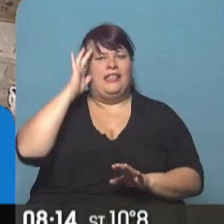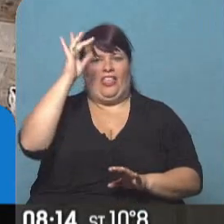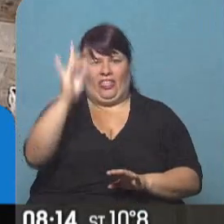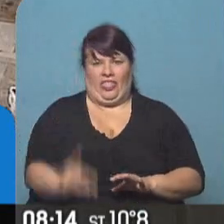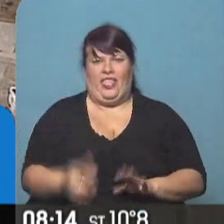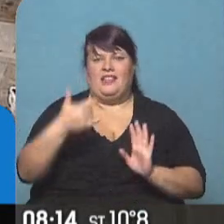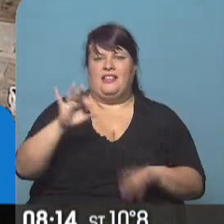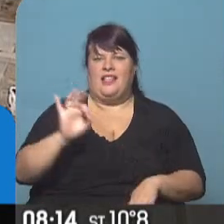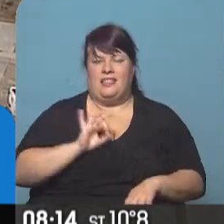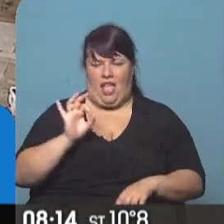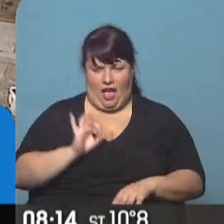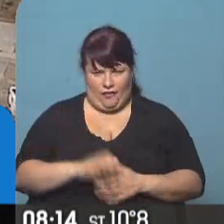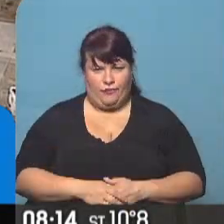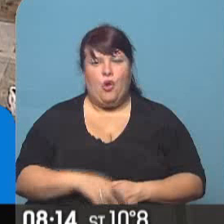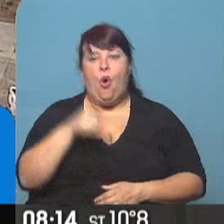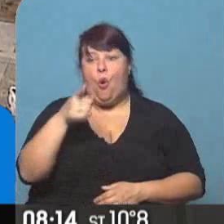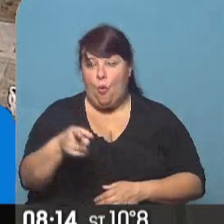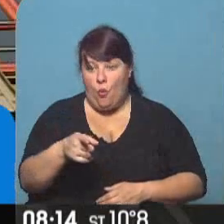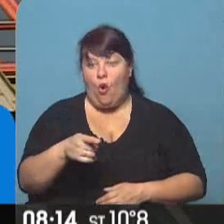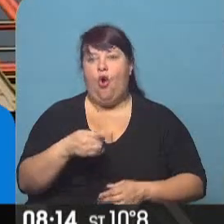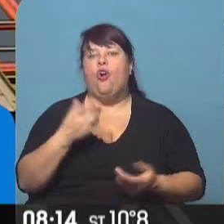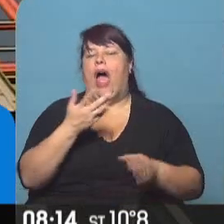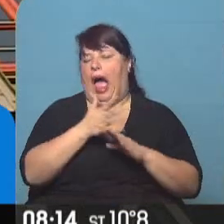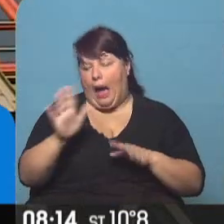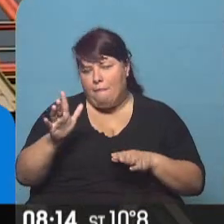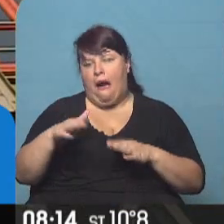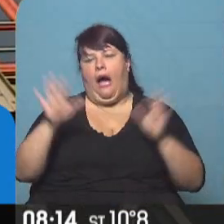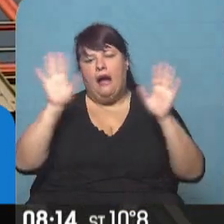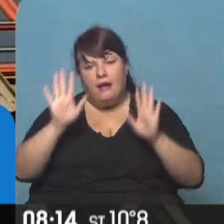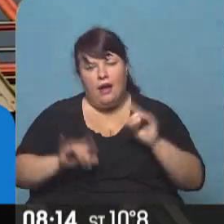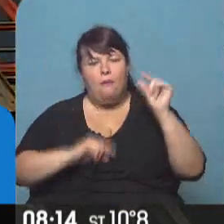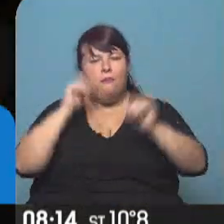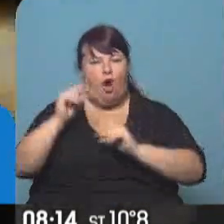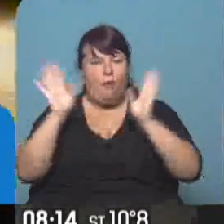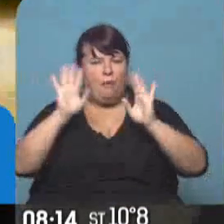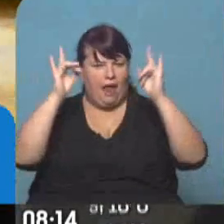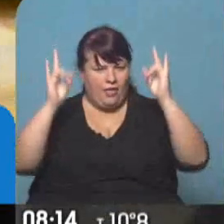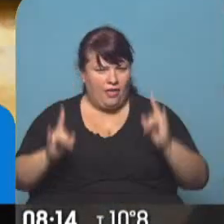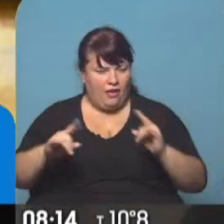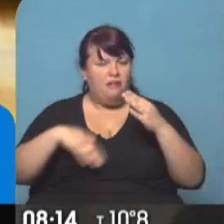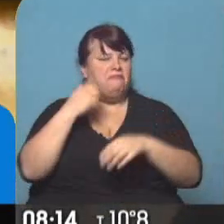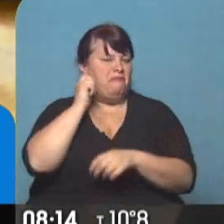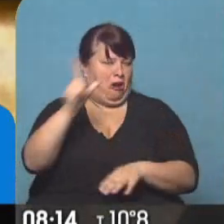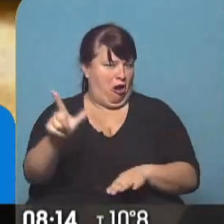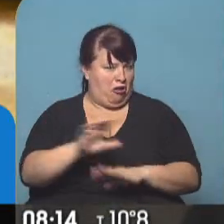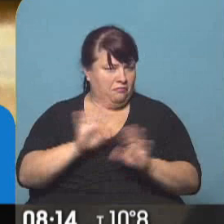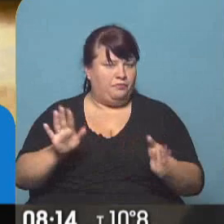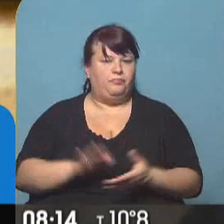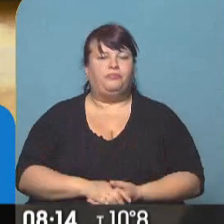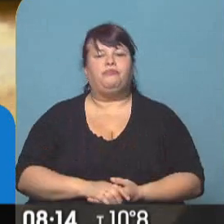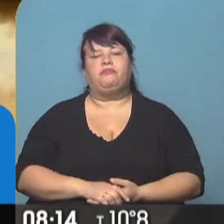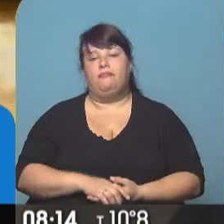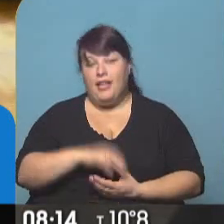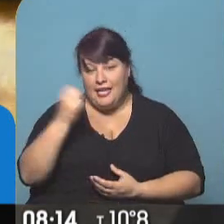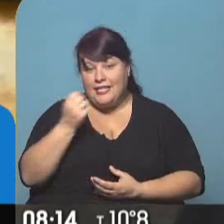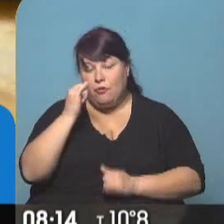de 60 años. Se armó como mecano, o sea, aparte y se fue montando de a poco y funcionó. Cabe